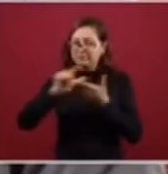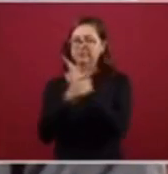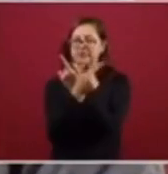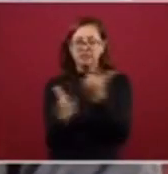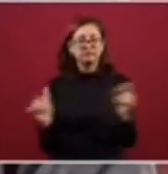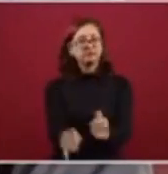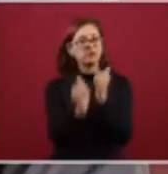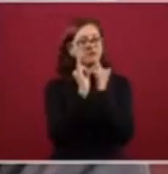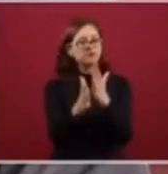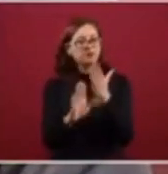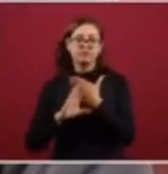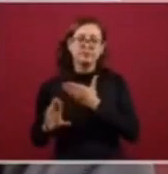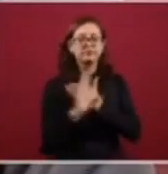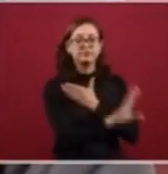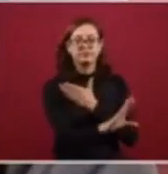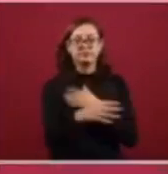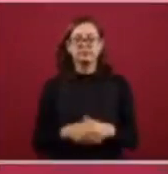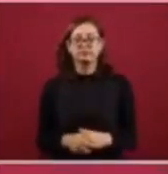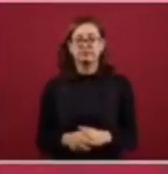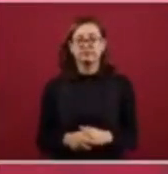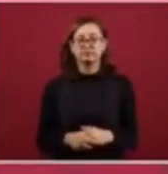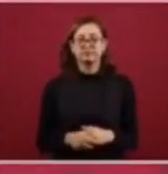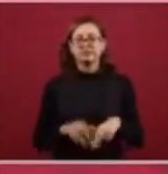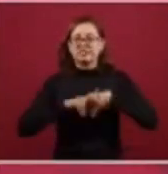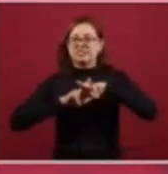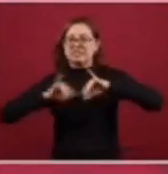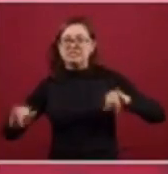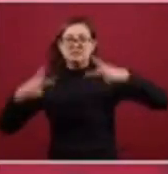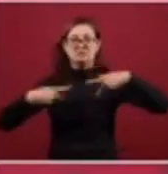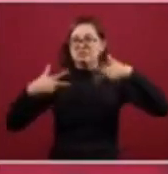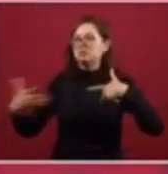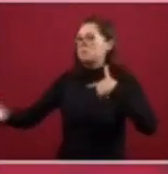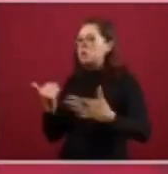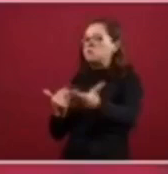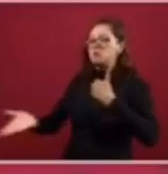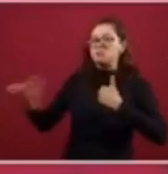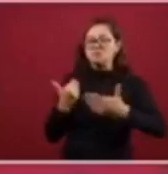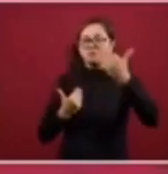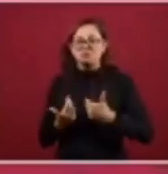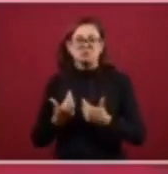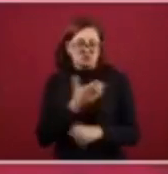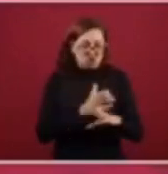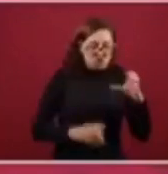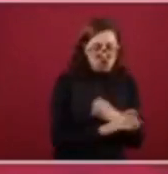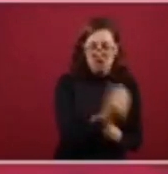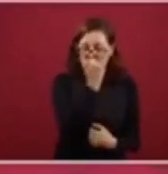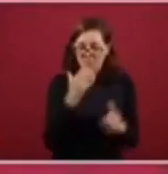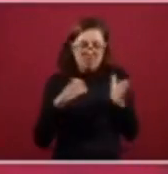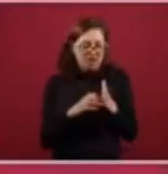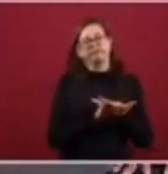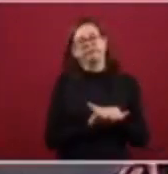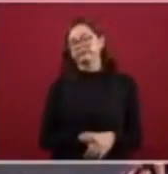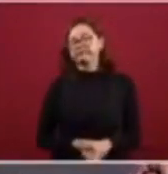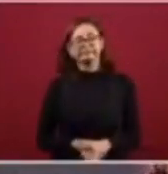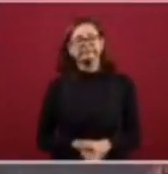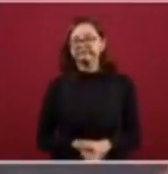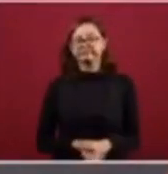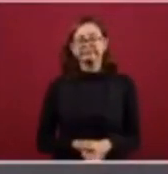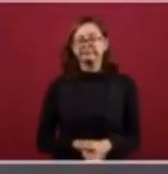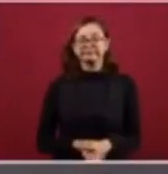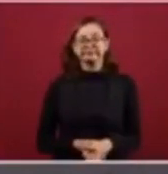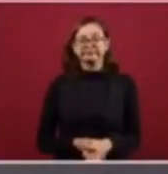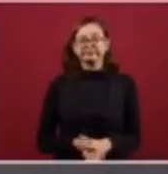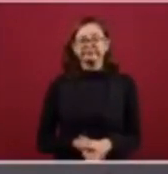haya fraude, nada de esos espectáculos de acarreo, de reparto, de despensas. Cuando se